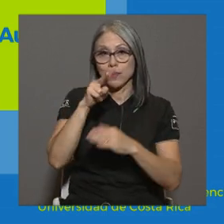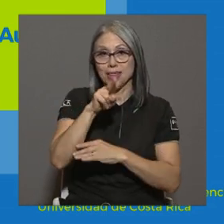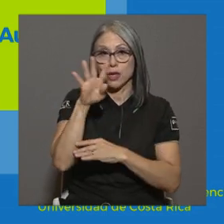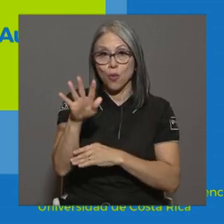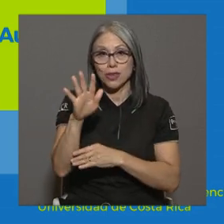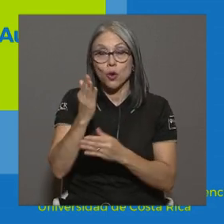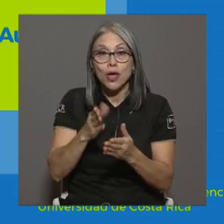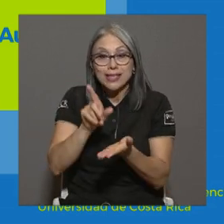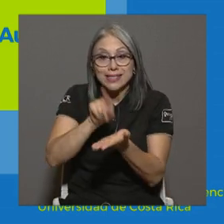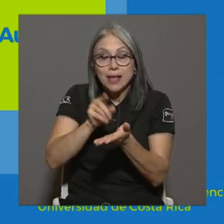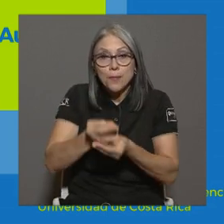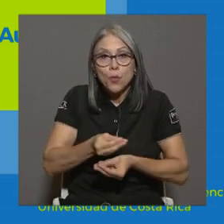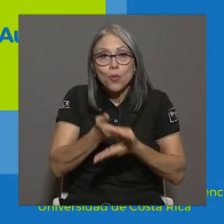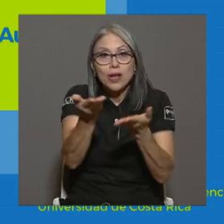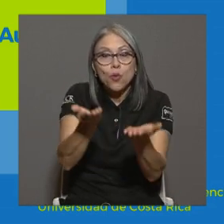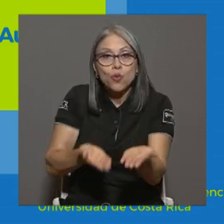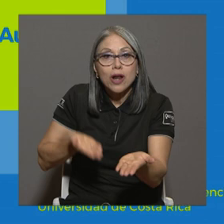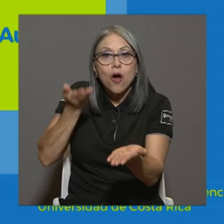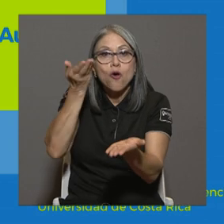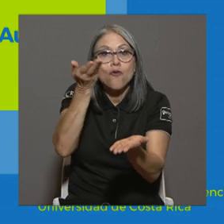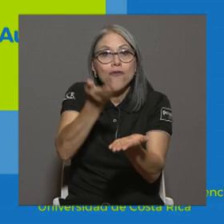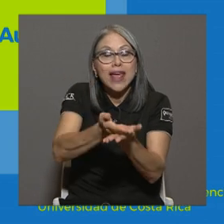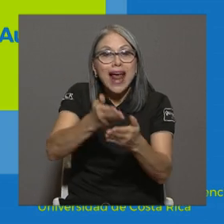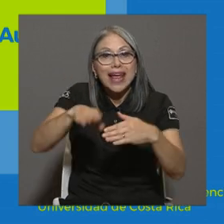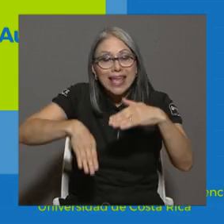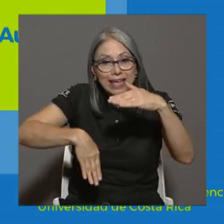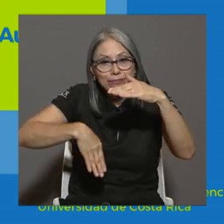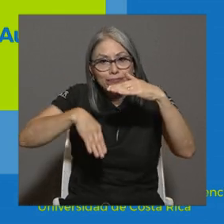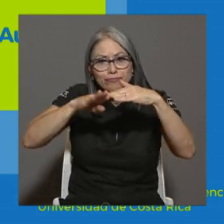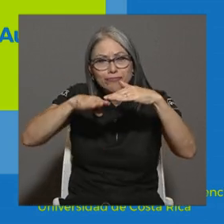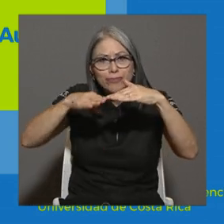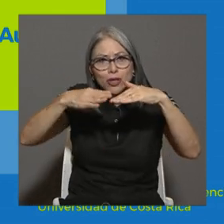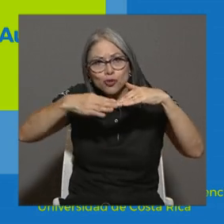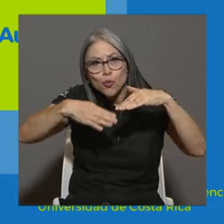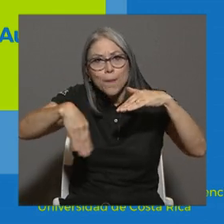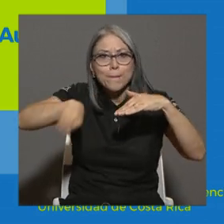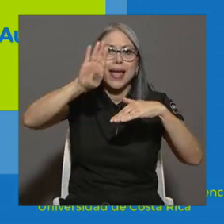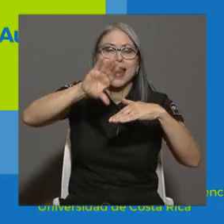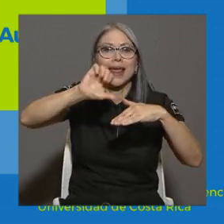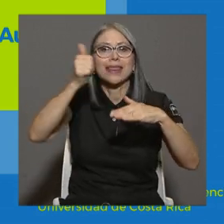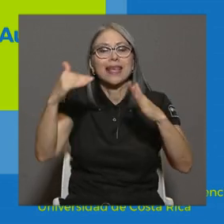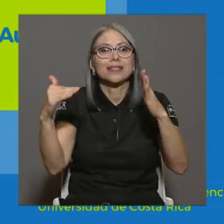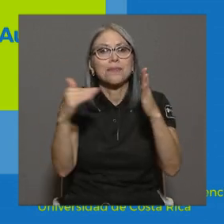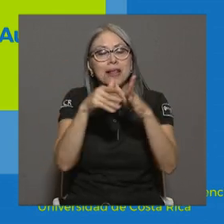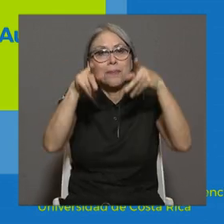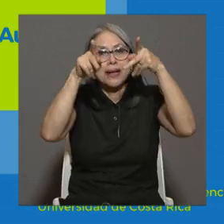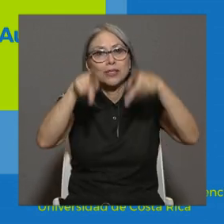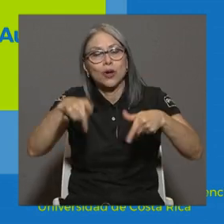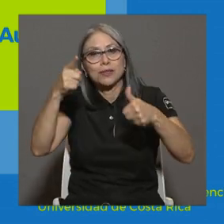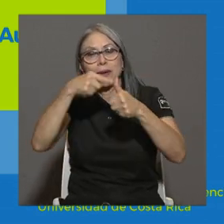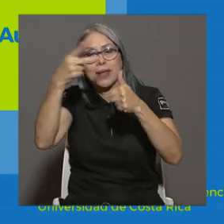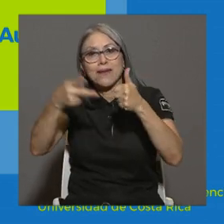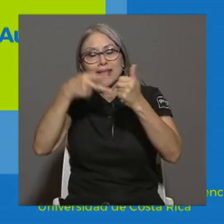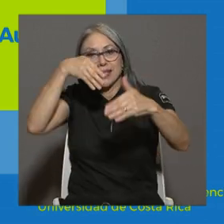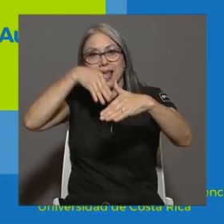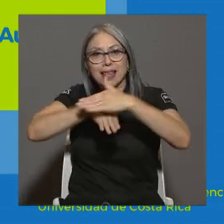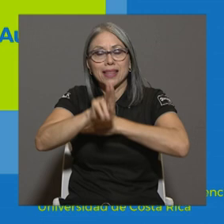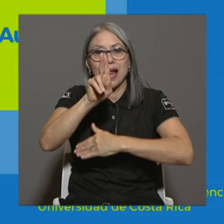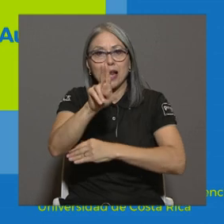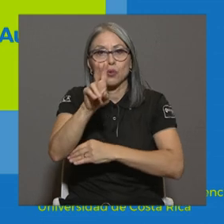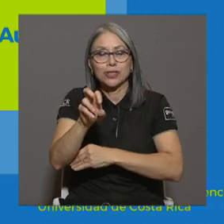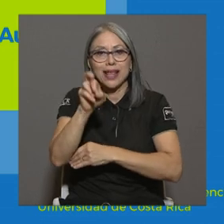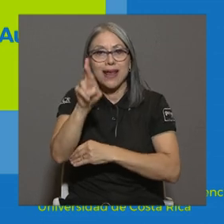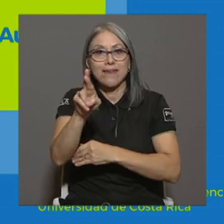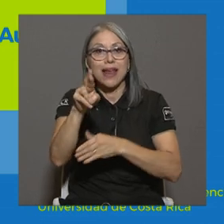una oferta que supera el umbral histórico de los 10.000 cupos de primer ingreso, lo cual representa